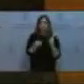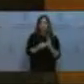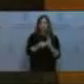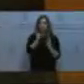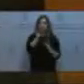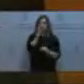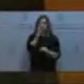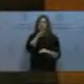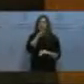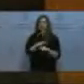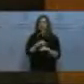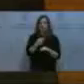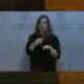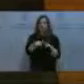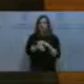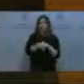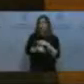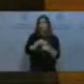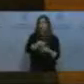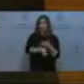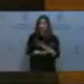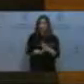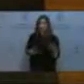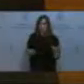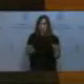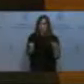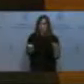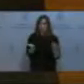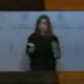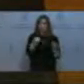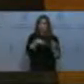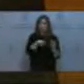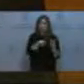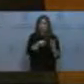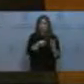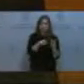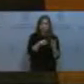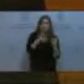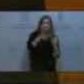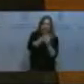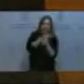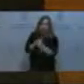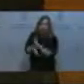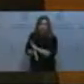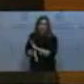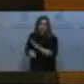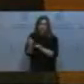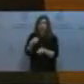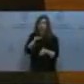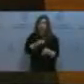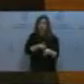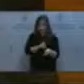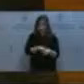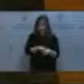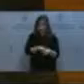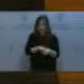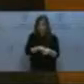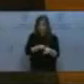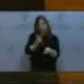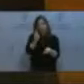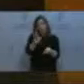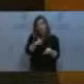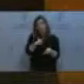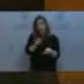cumplir el trámite. Y vamos a ir diseccionando, dentro de lo que el tiempo me permita, ese plan.